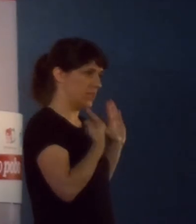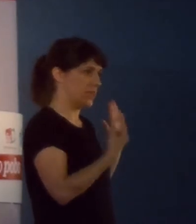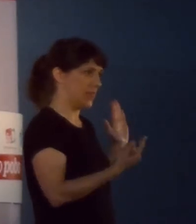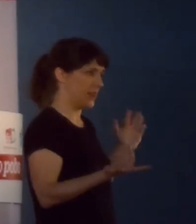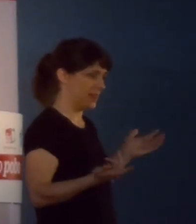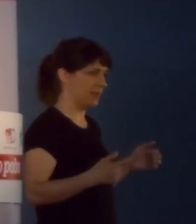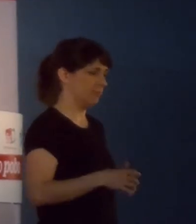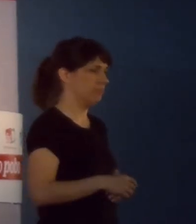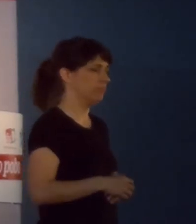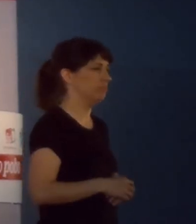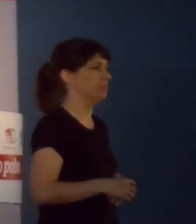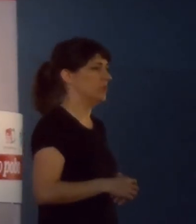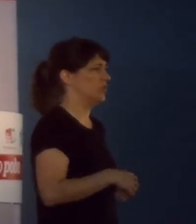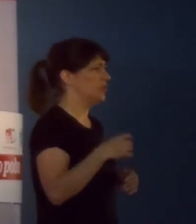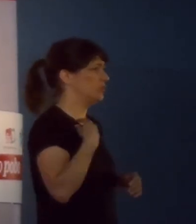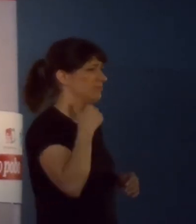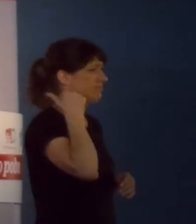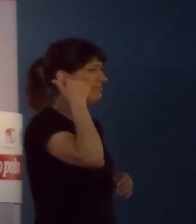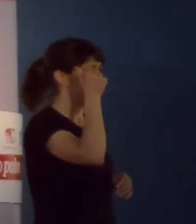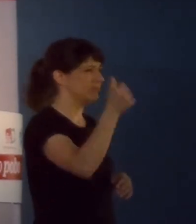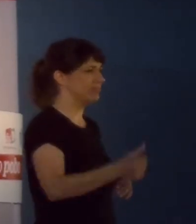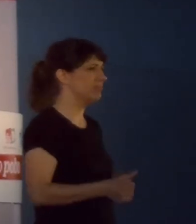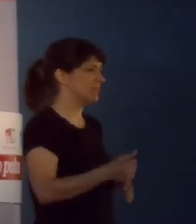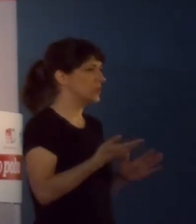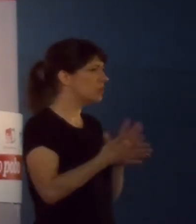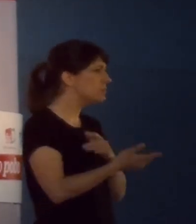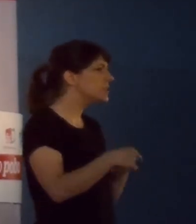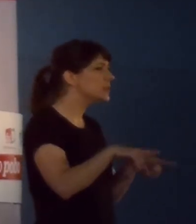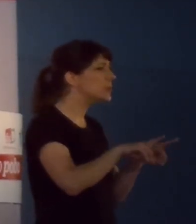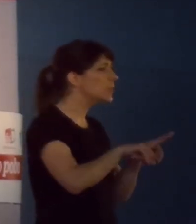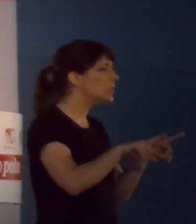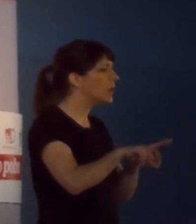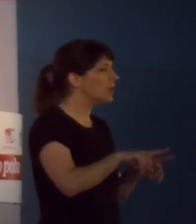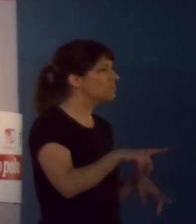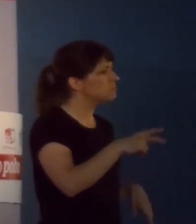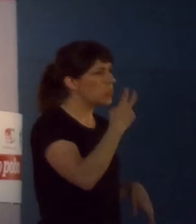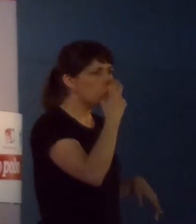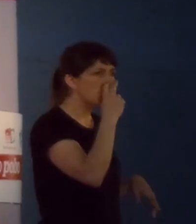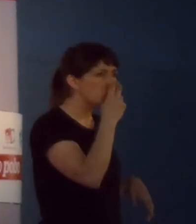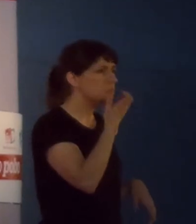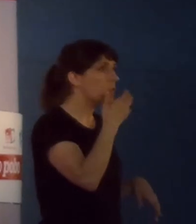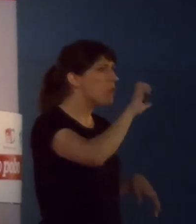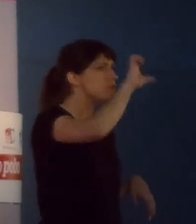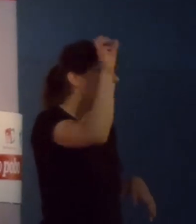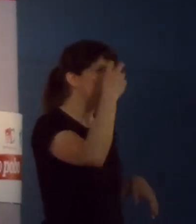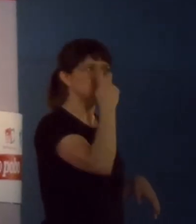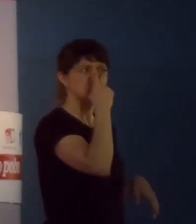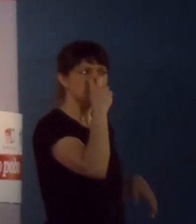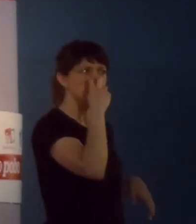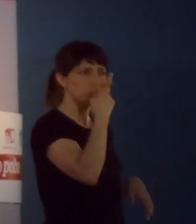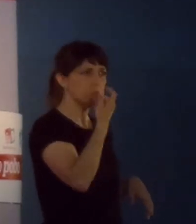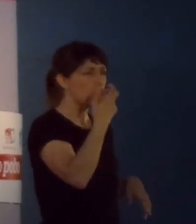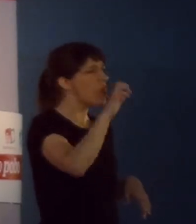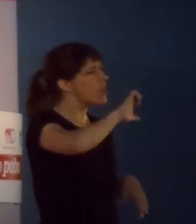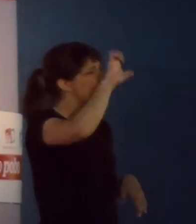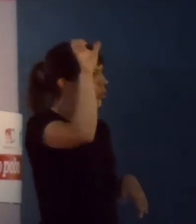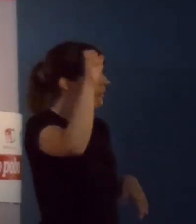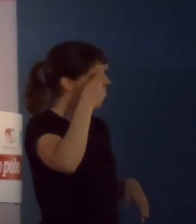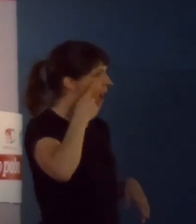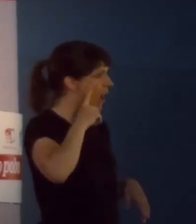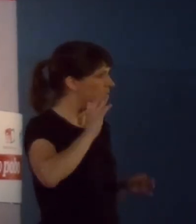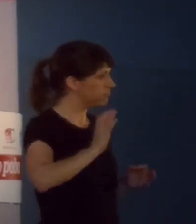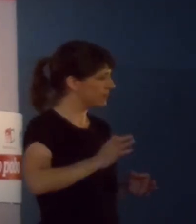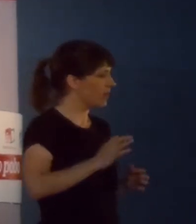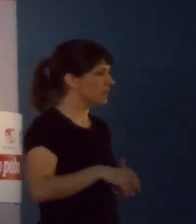e que sempre tiven curiosidade polo que realmente era a Europa auténtica, veu